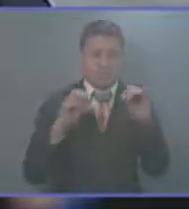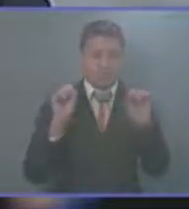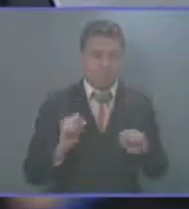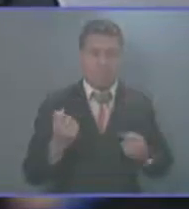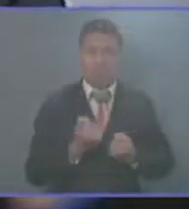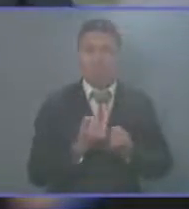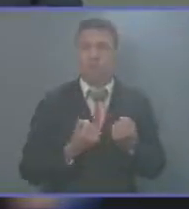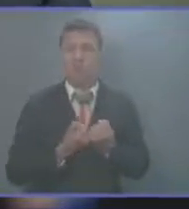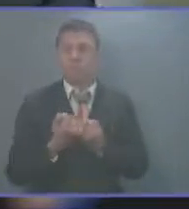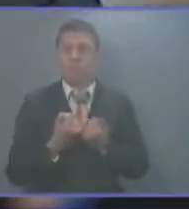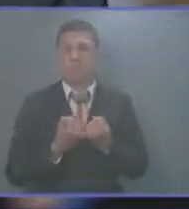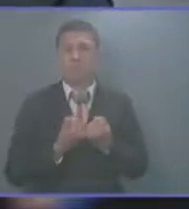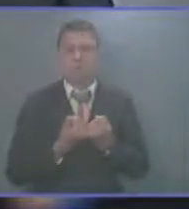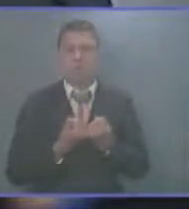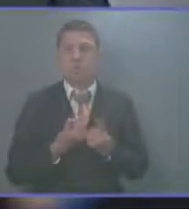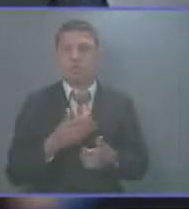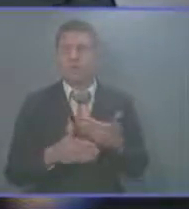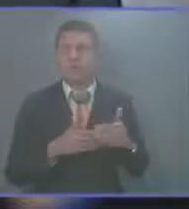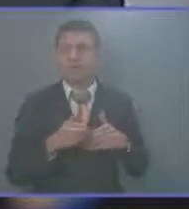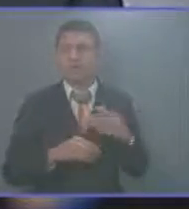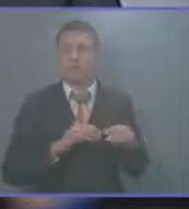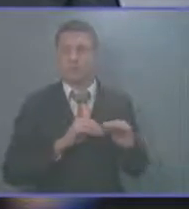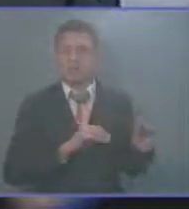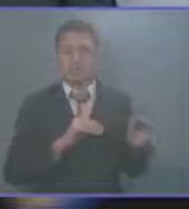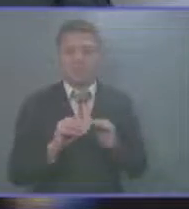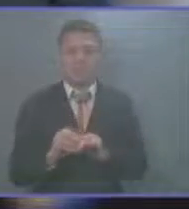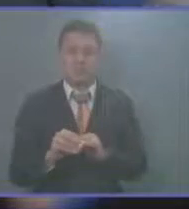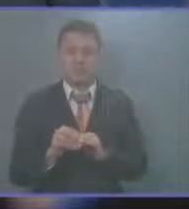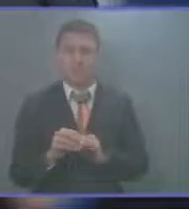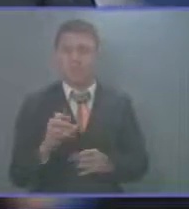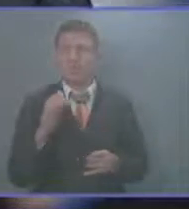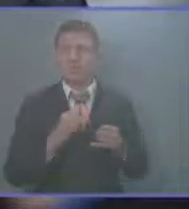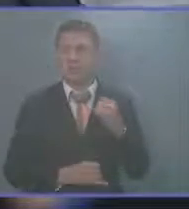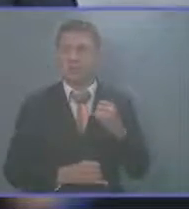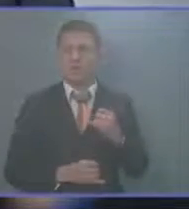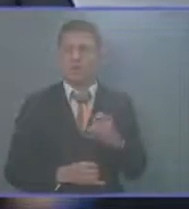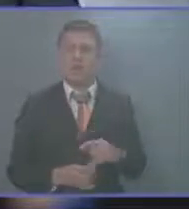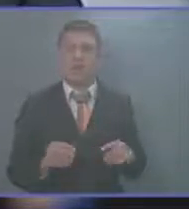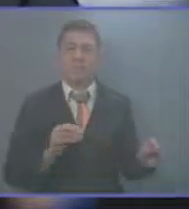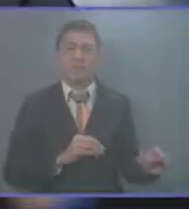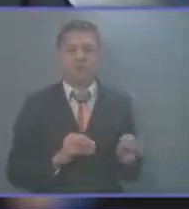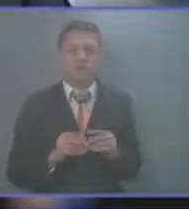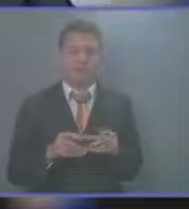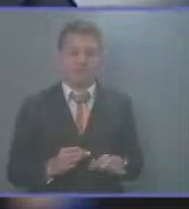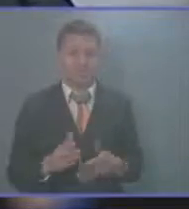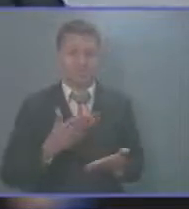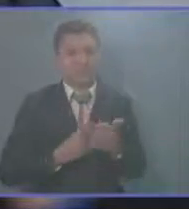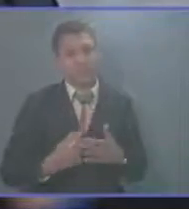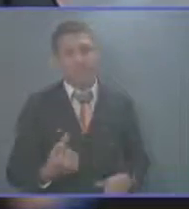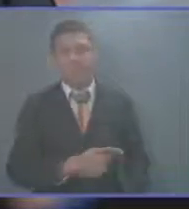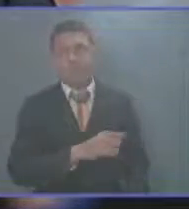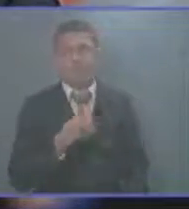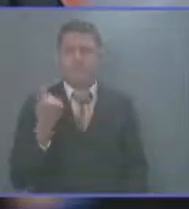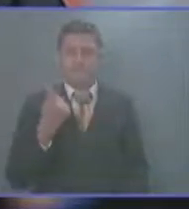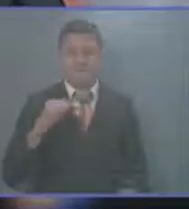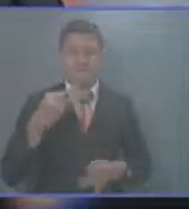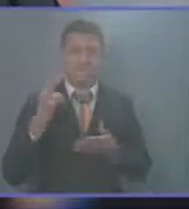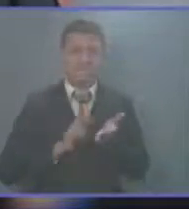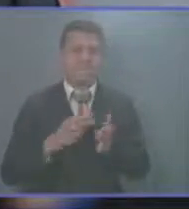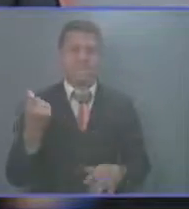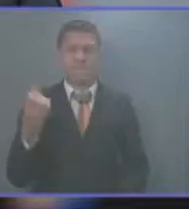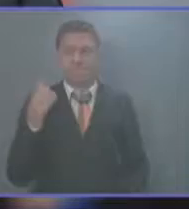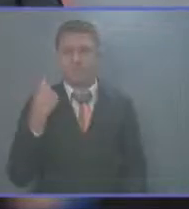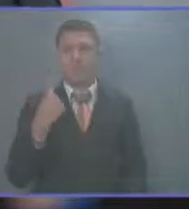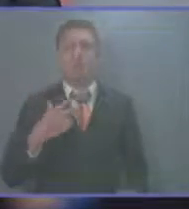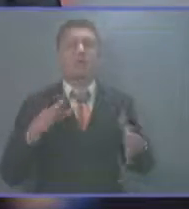atender a toda la gente. Ojalá que al final realmente estos médicos que van a contratarse